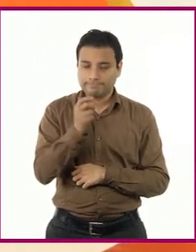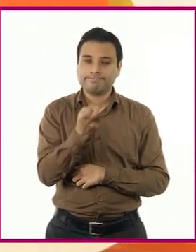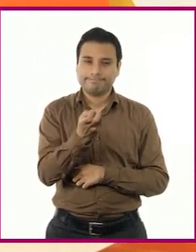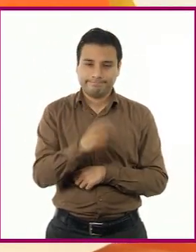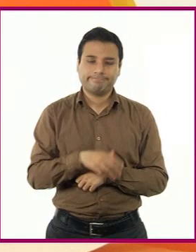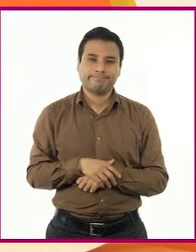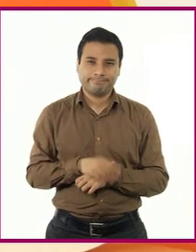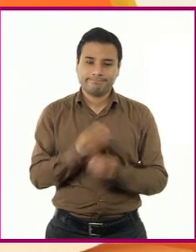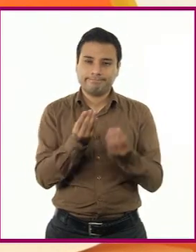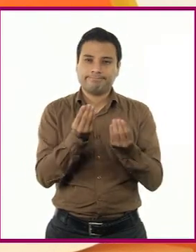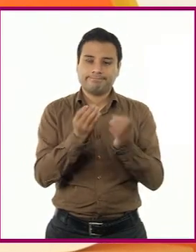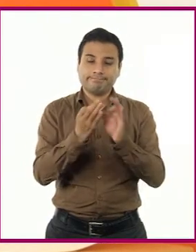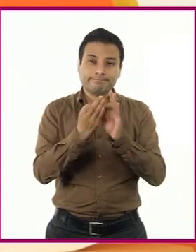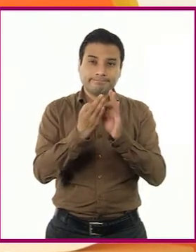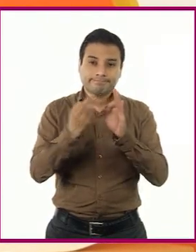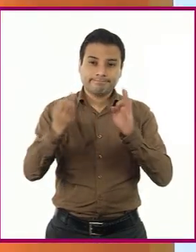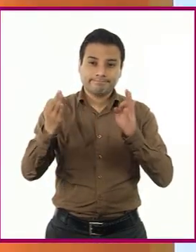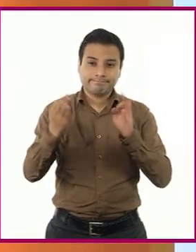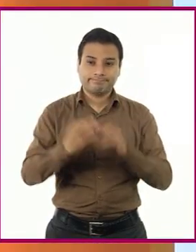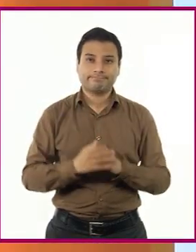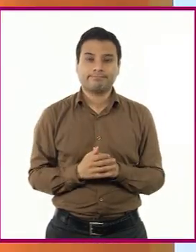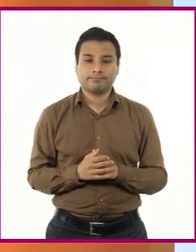mayor respecto del promedio.